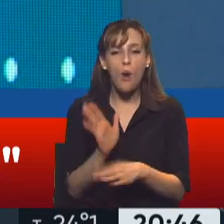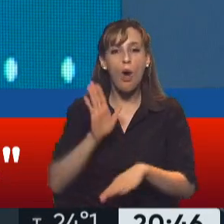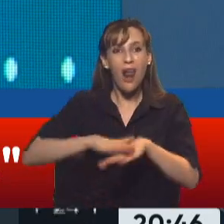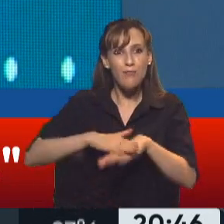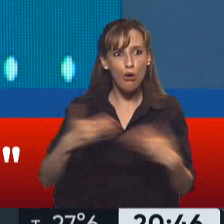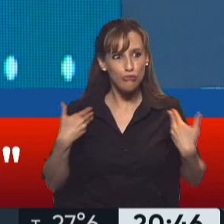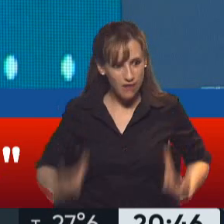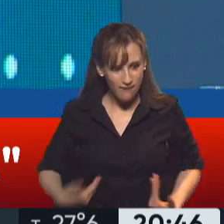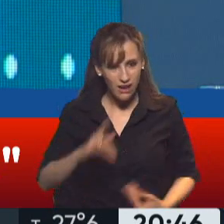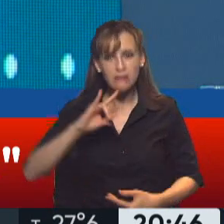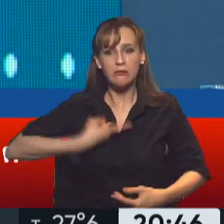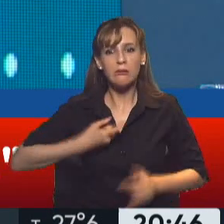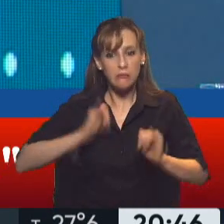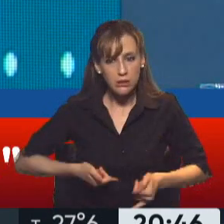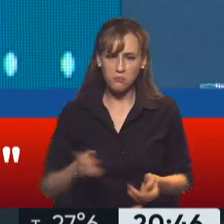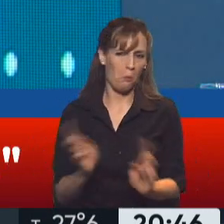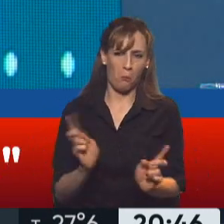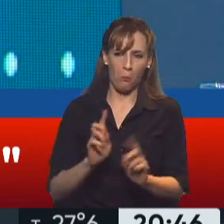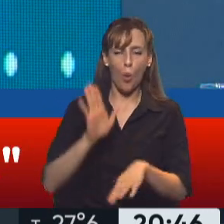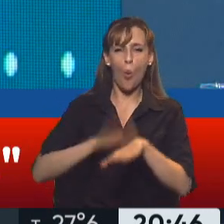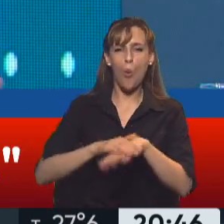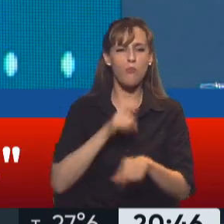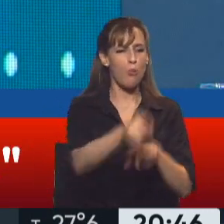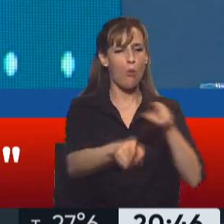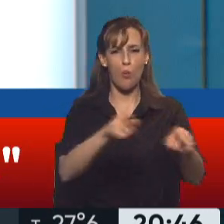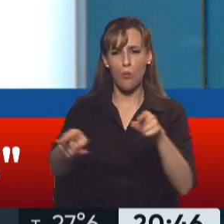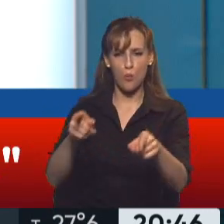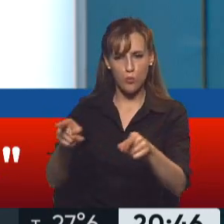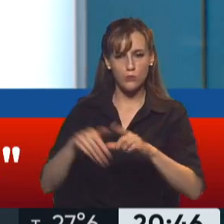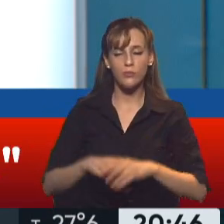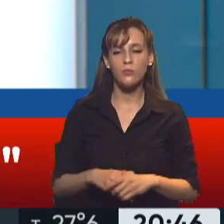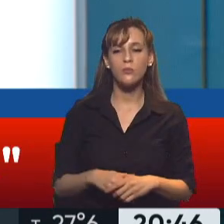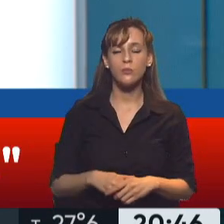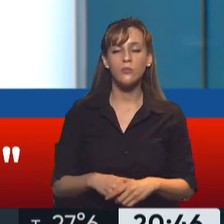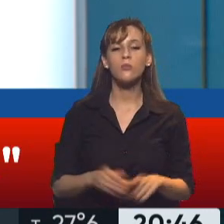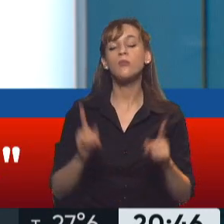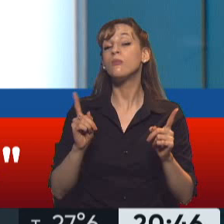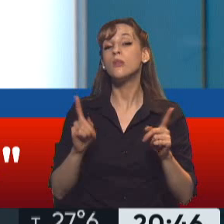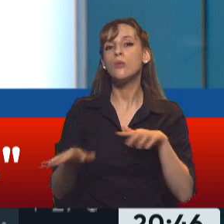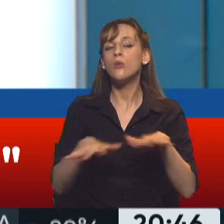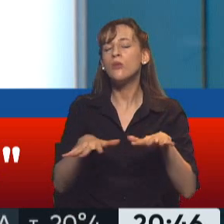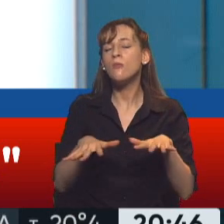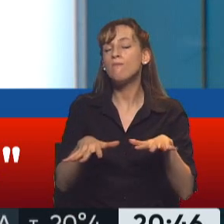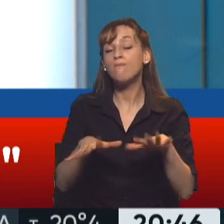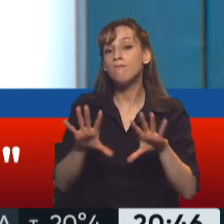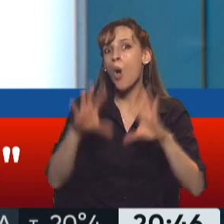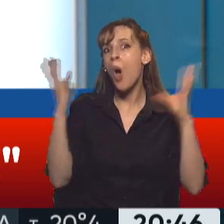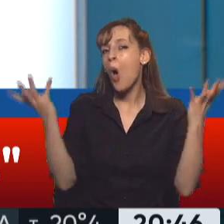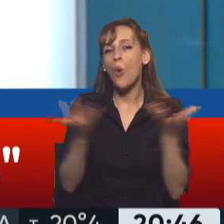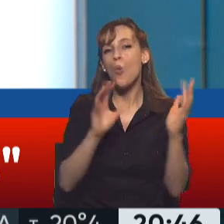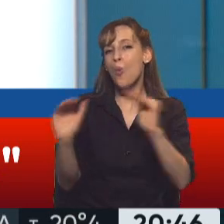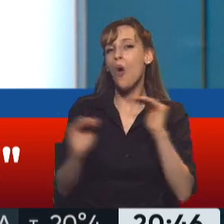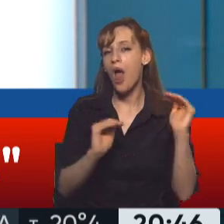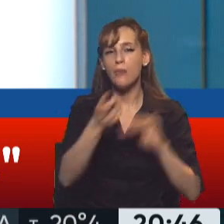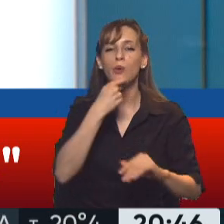votarlo dentro de un sistema político y haciendo política, claramente. Ahora, el fenómeno es mundial. Digo, yo pienso en Vox, por ejemplo, en